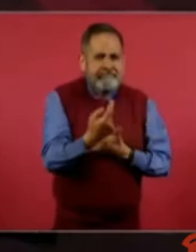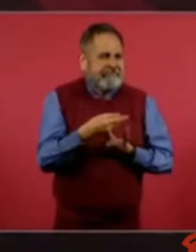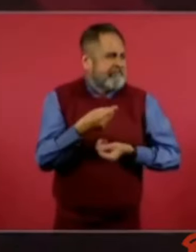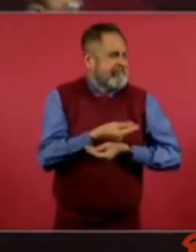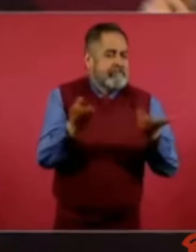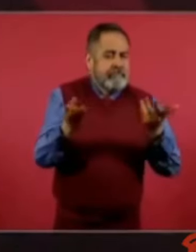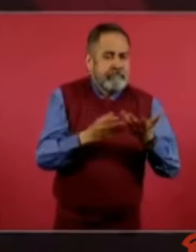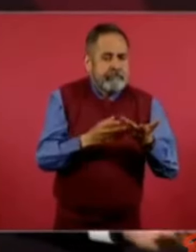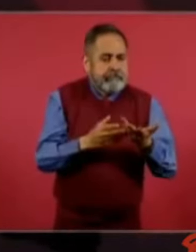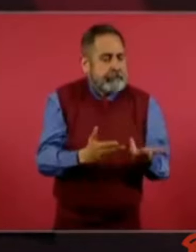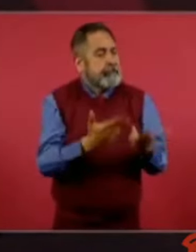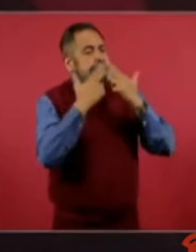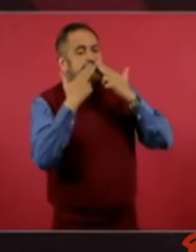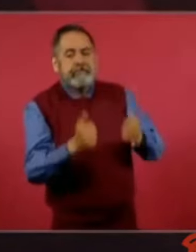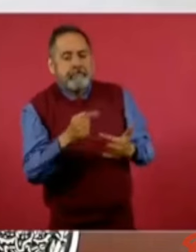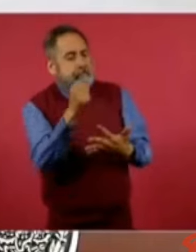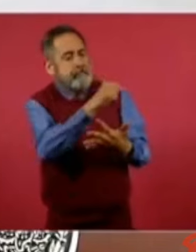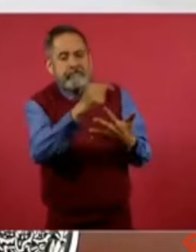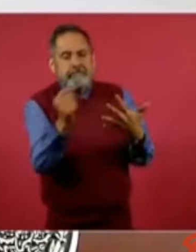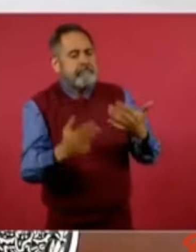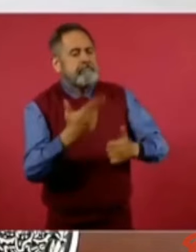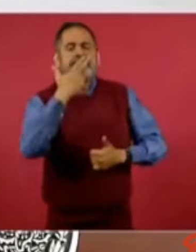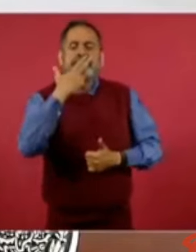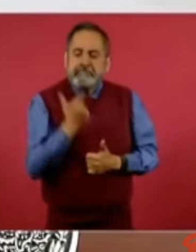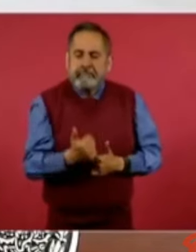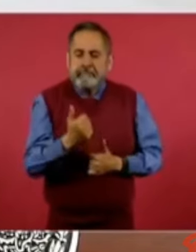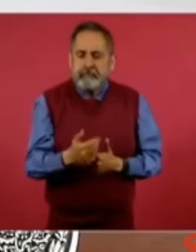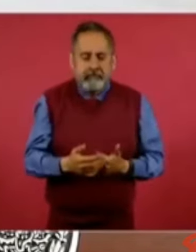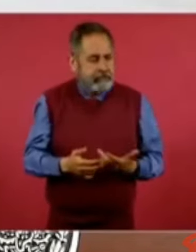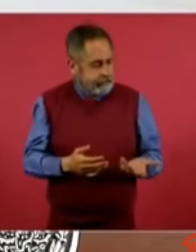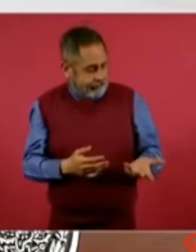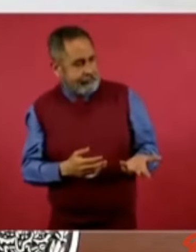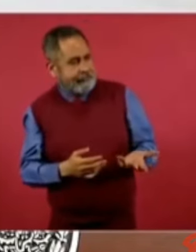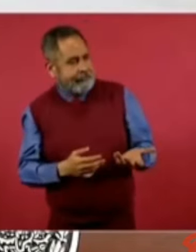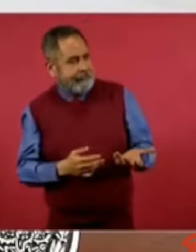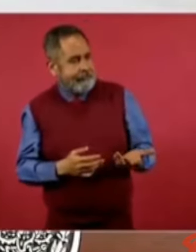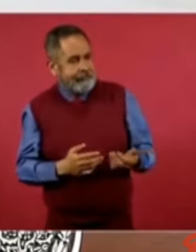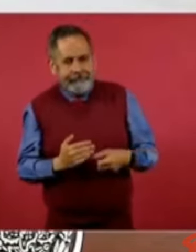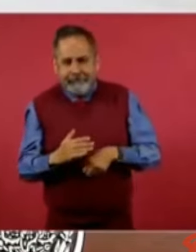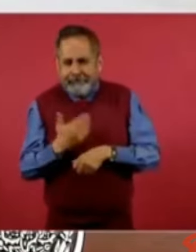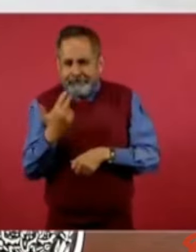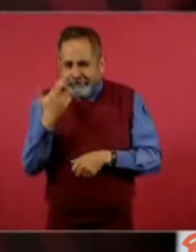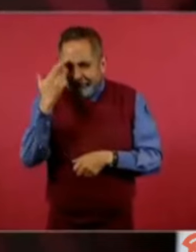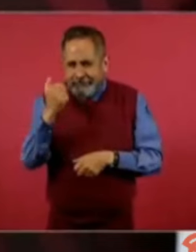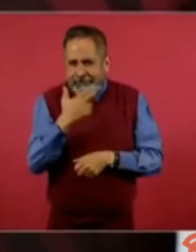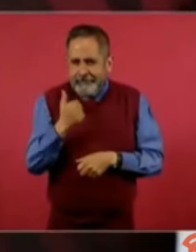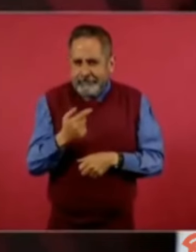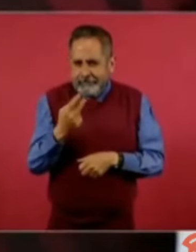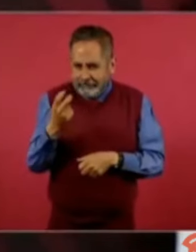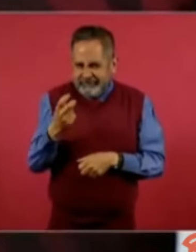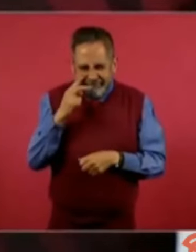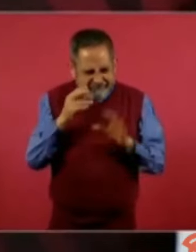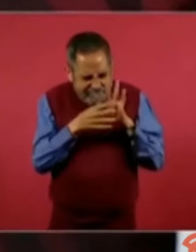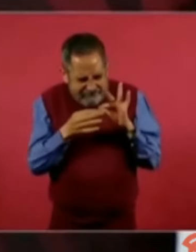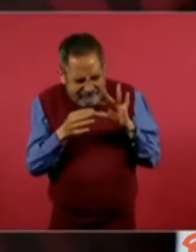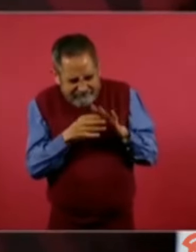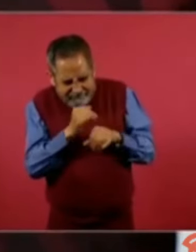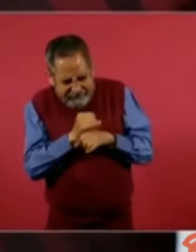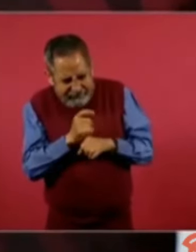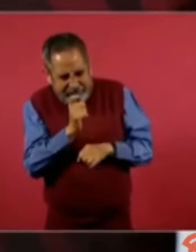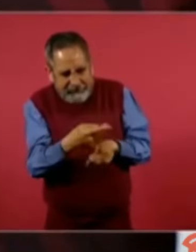falla todo que no amerita un análisis